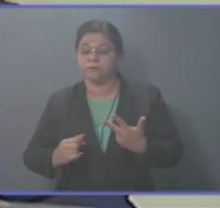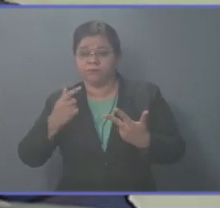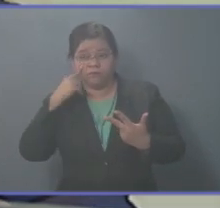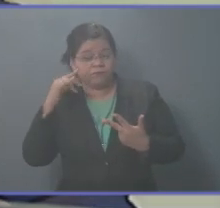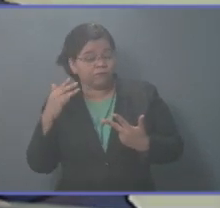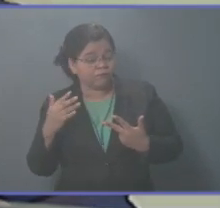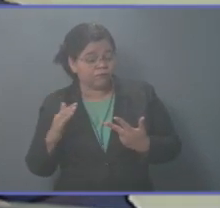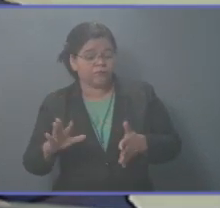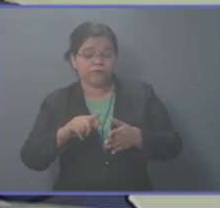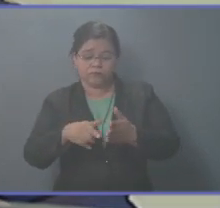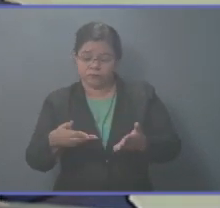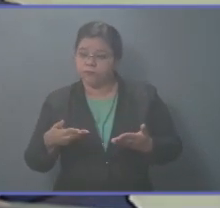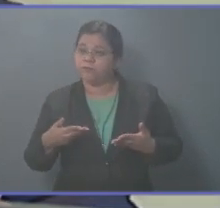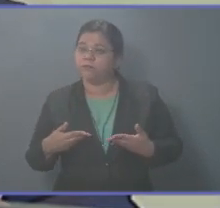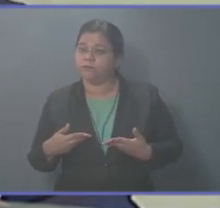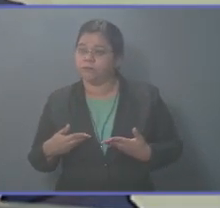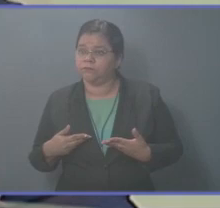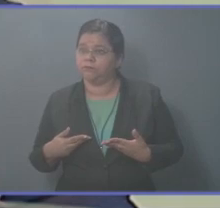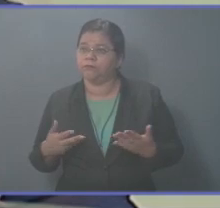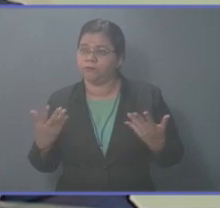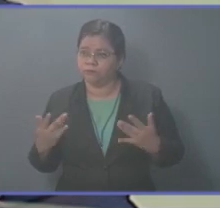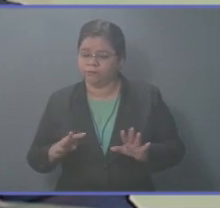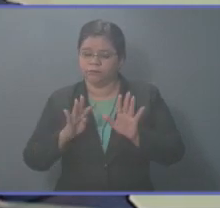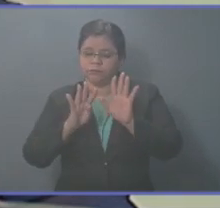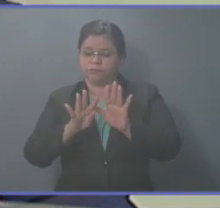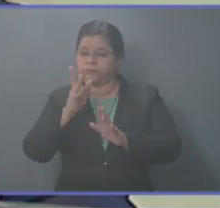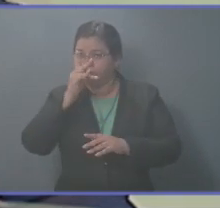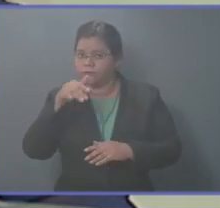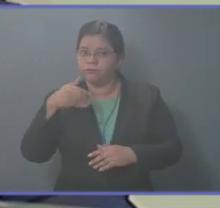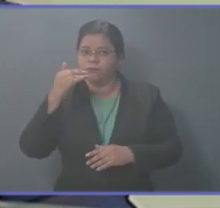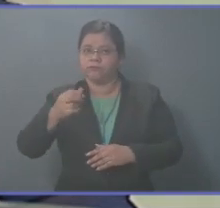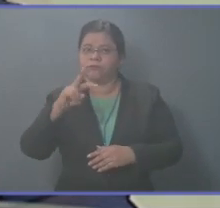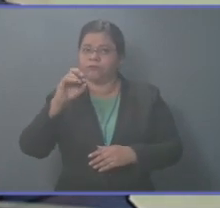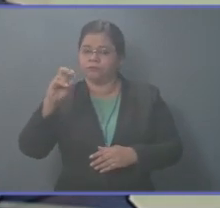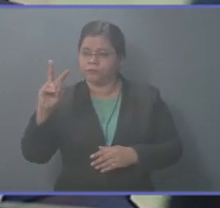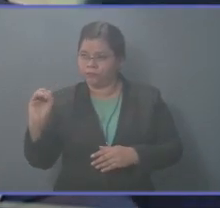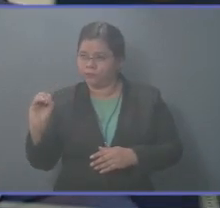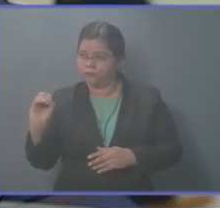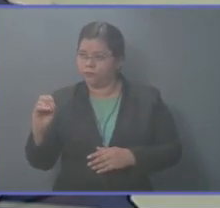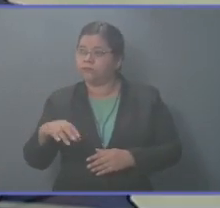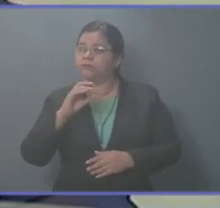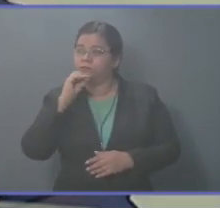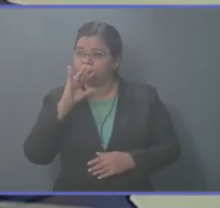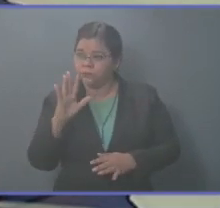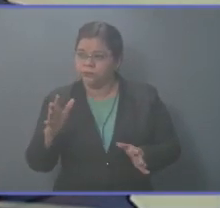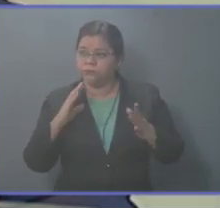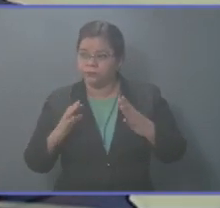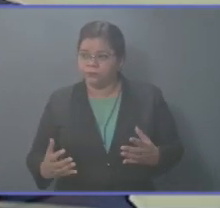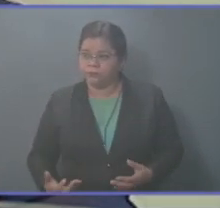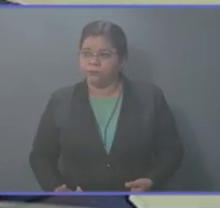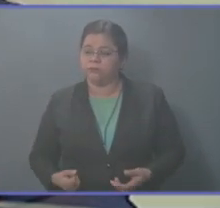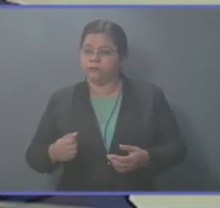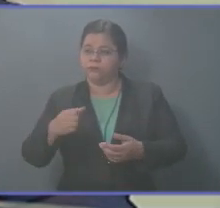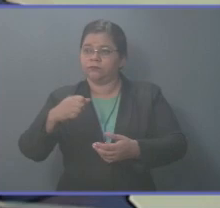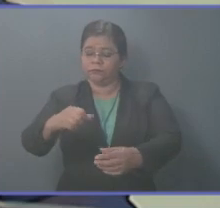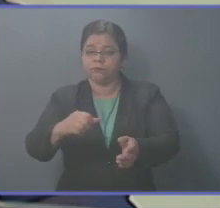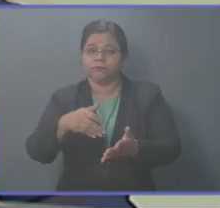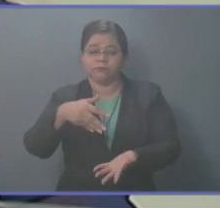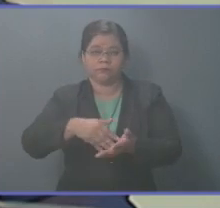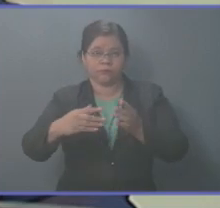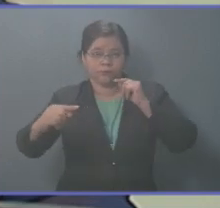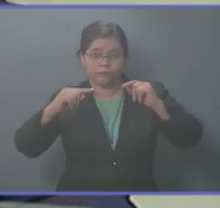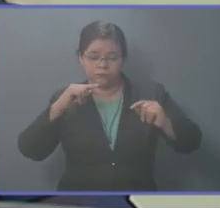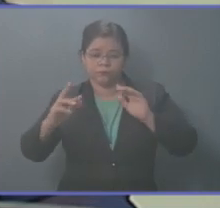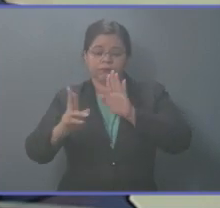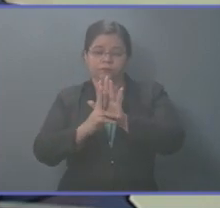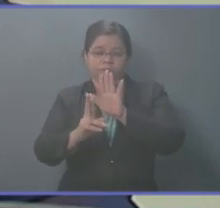que los derechos sucedidos el 9 de febrero de 2020 suponen para el gobierno republicano, democrático